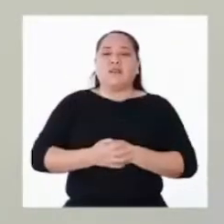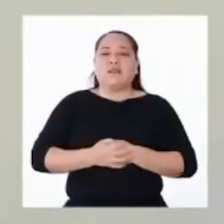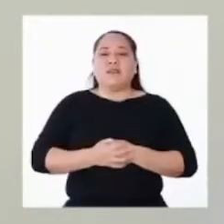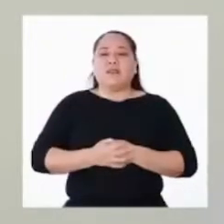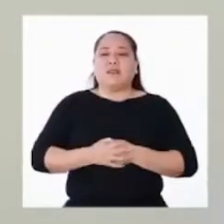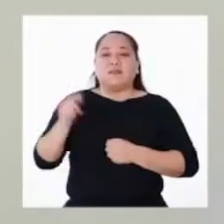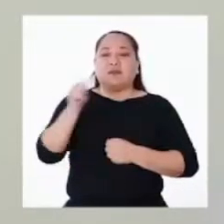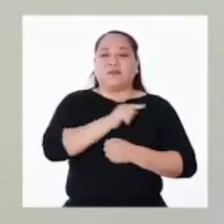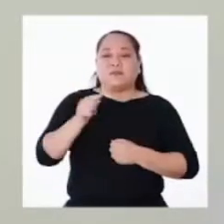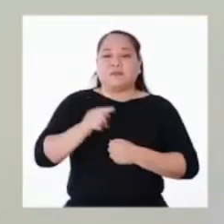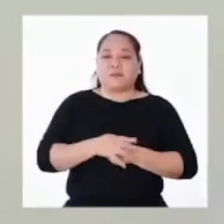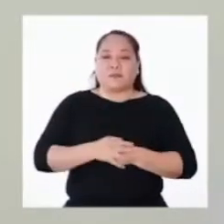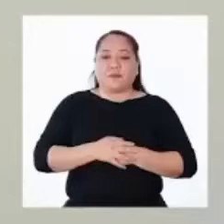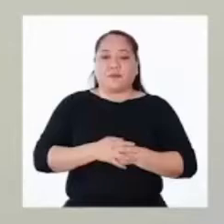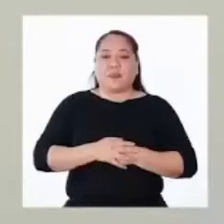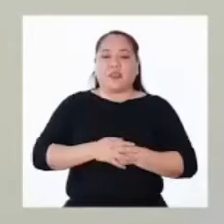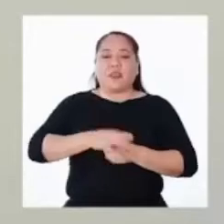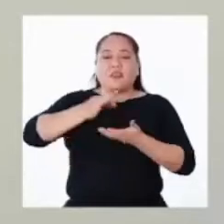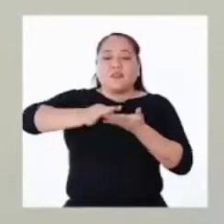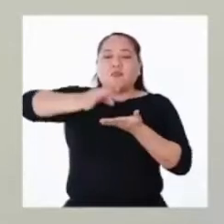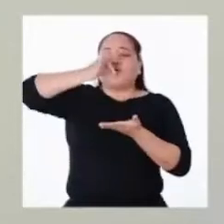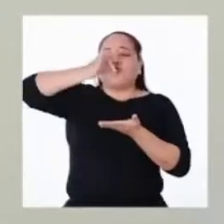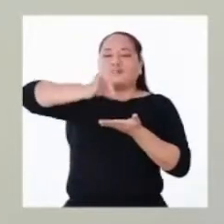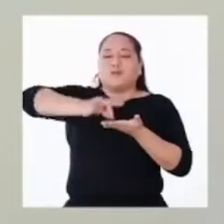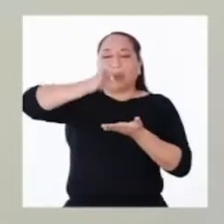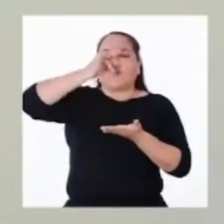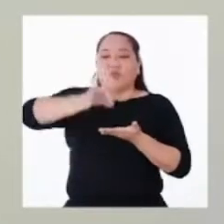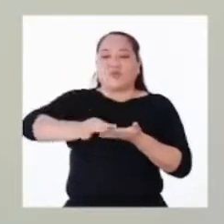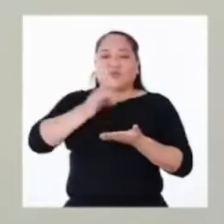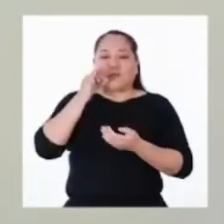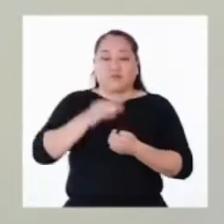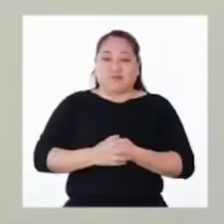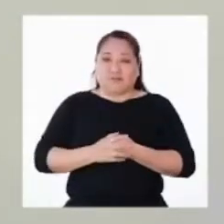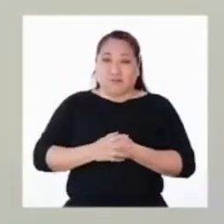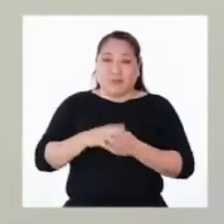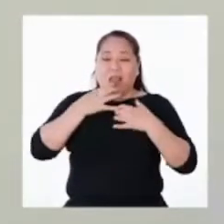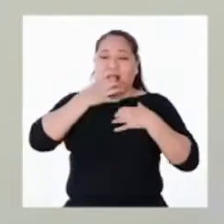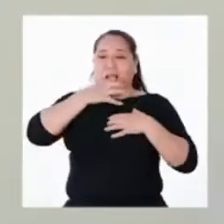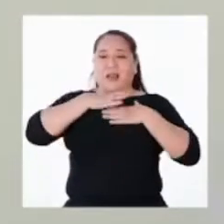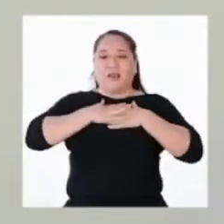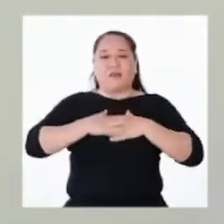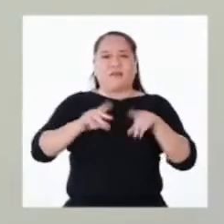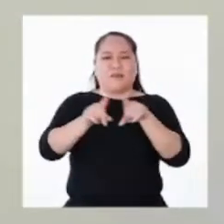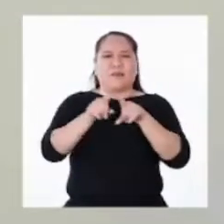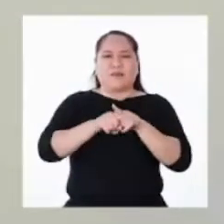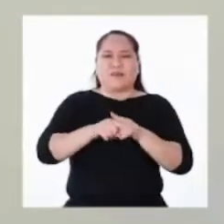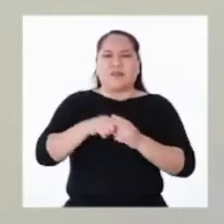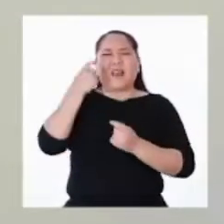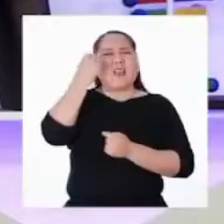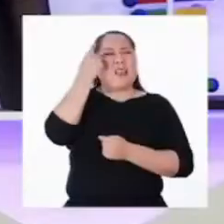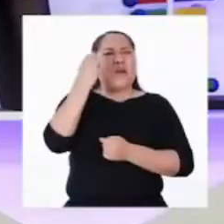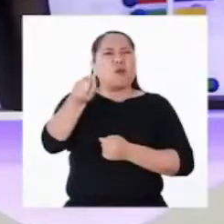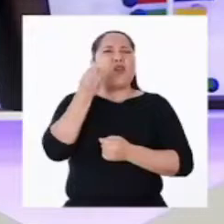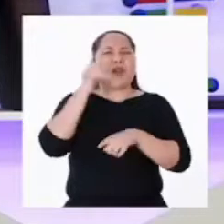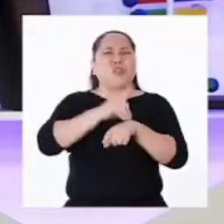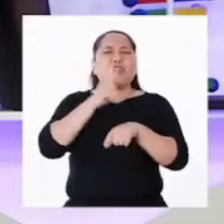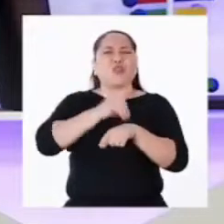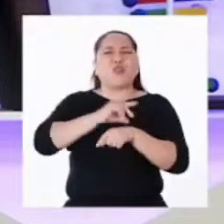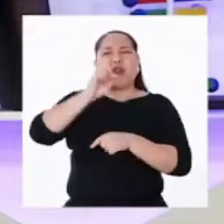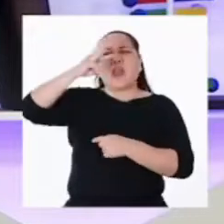entre ceja y ceja. ¿Qué le hemos hecho? ¿Qué tiene contra Aprendo en Casa? ¿Qué le ha hecho la educación?